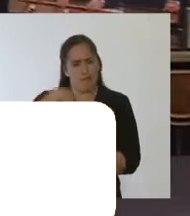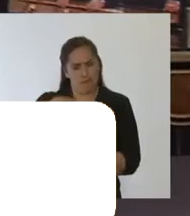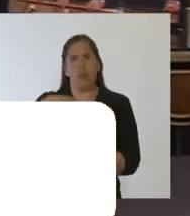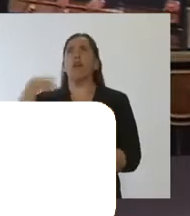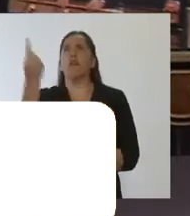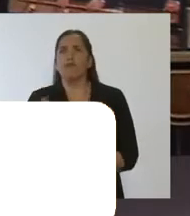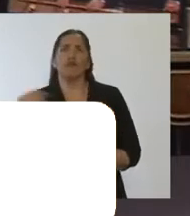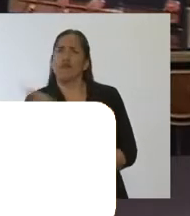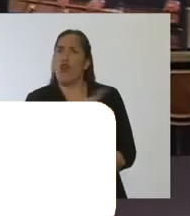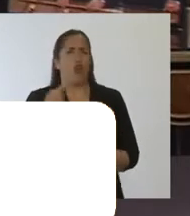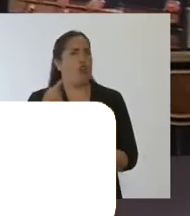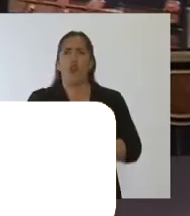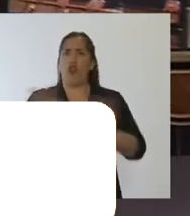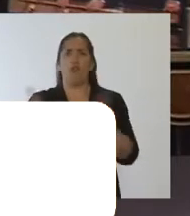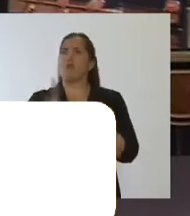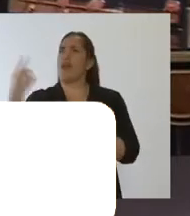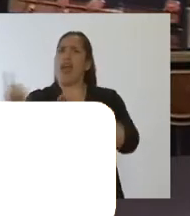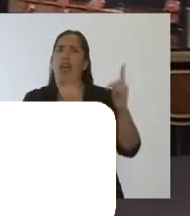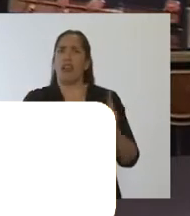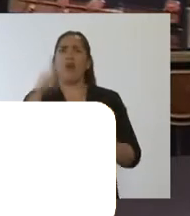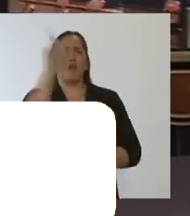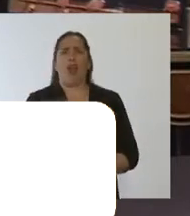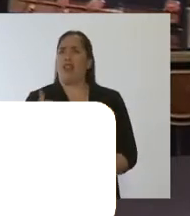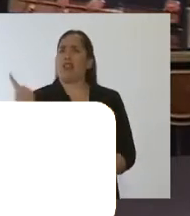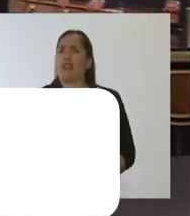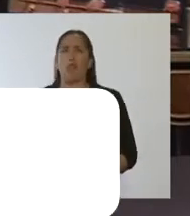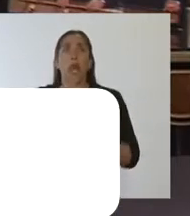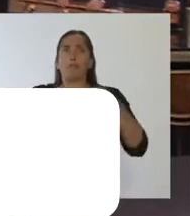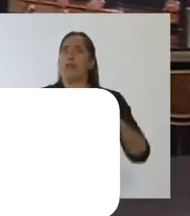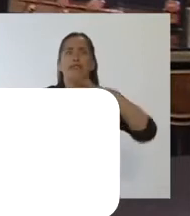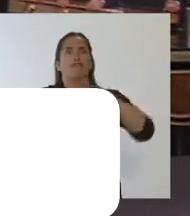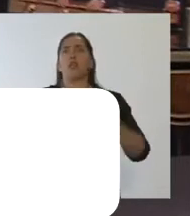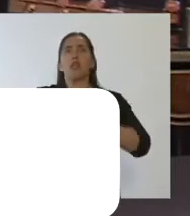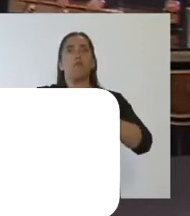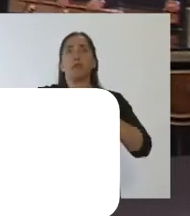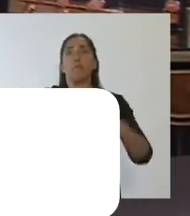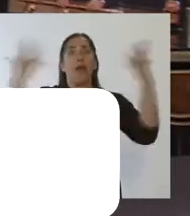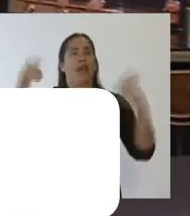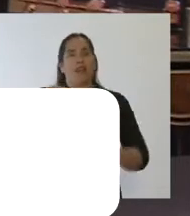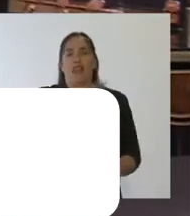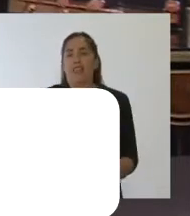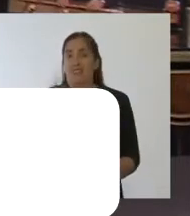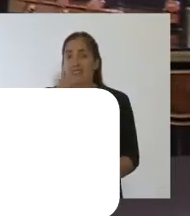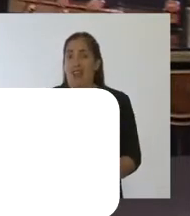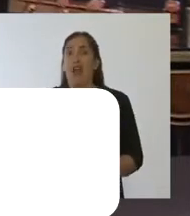el Estado. Un país unido en el que comprendemos que lo que le pasa al otro nos afecta a todos.